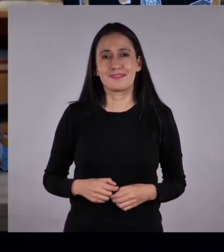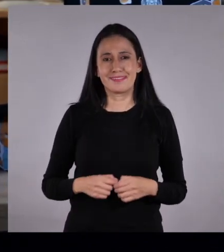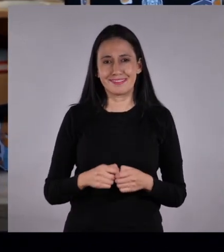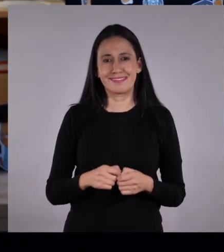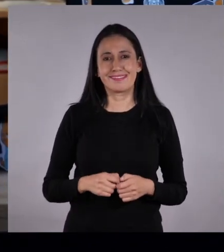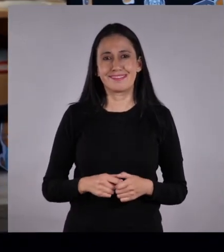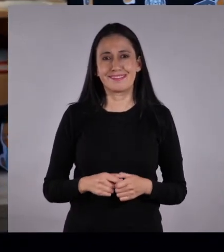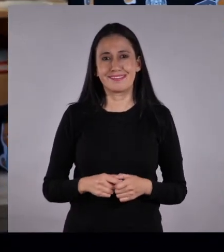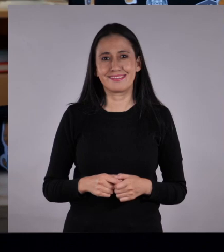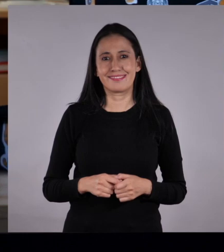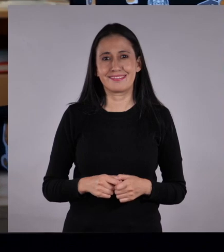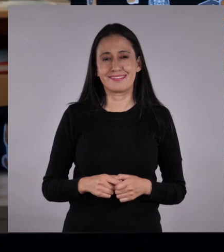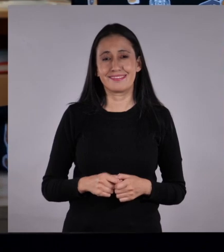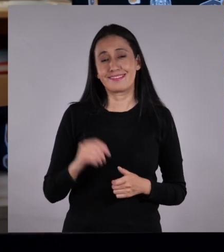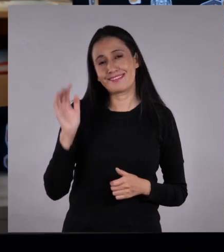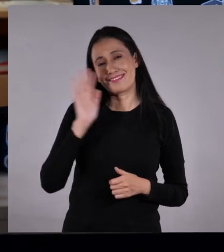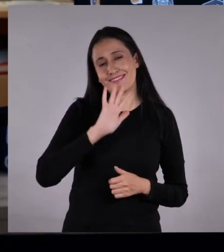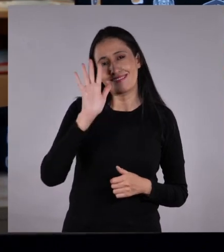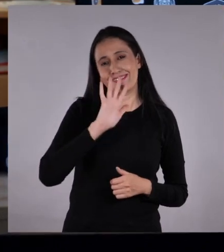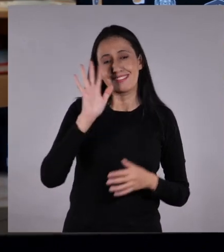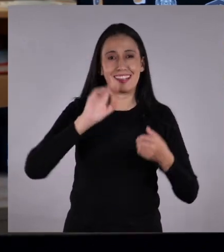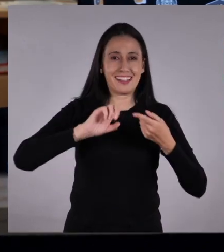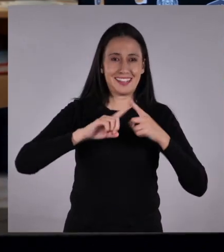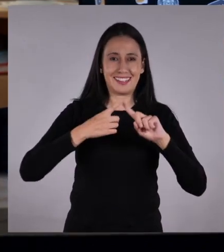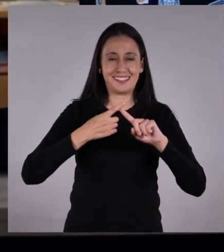Amigos y amigas, me despido. Tengan un